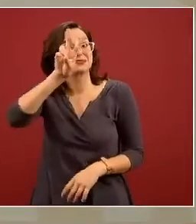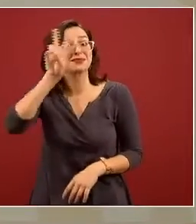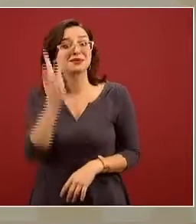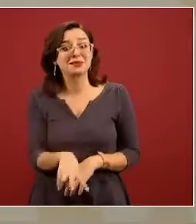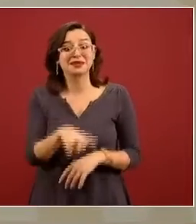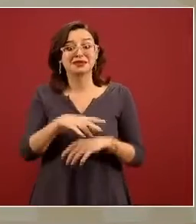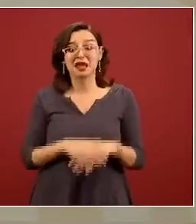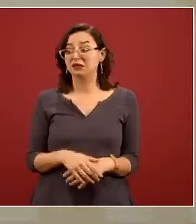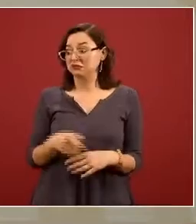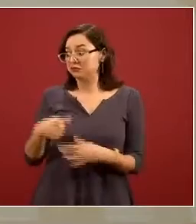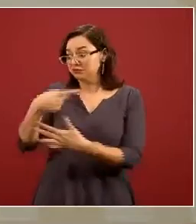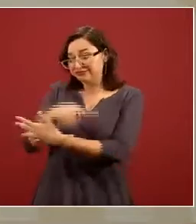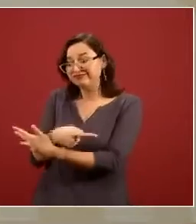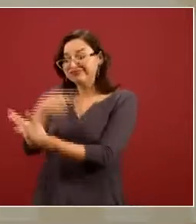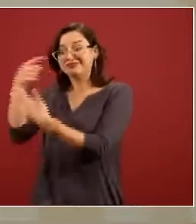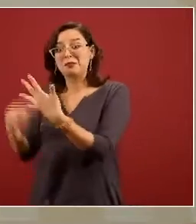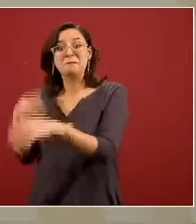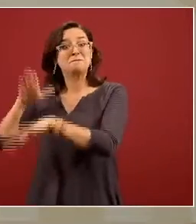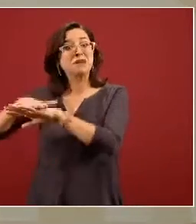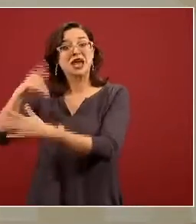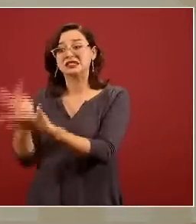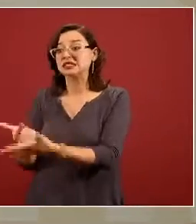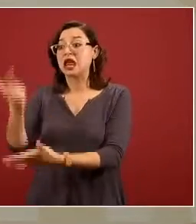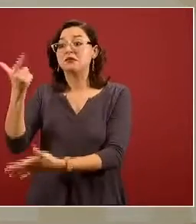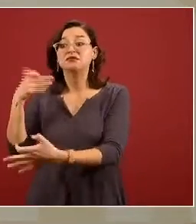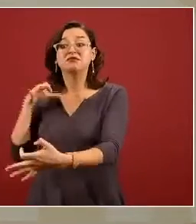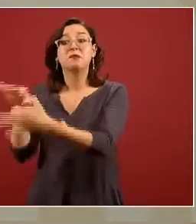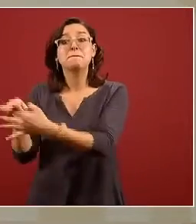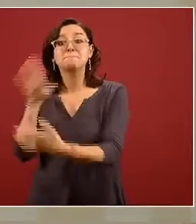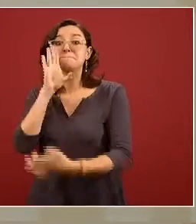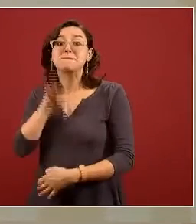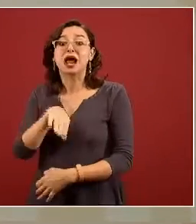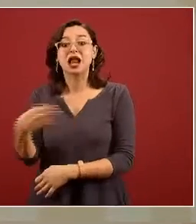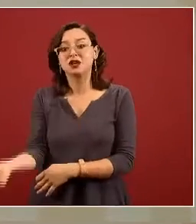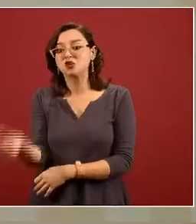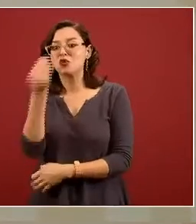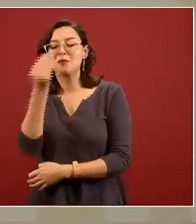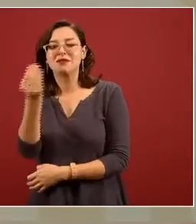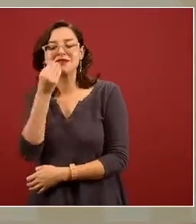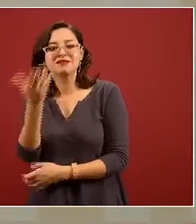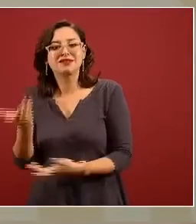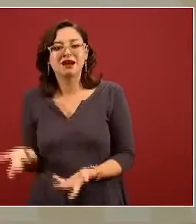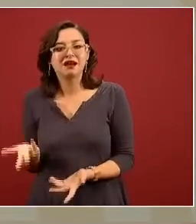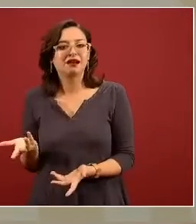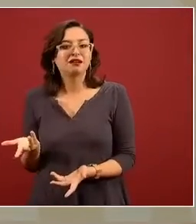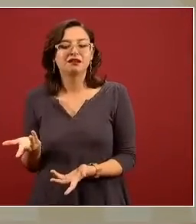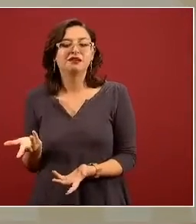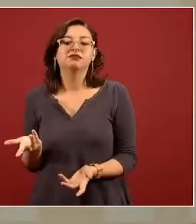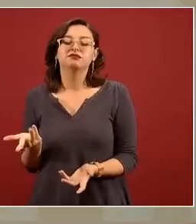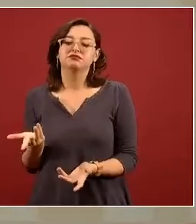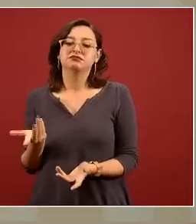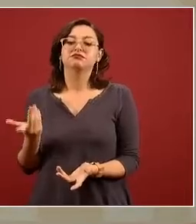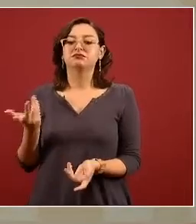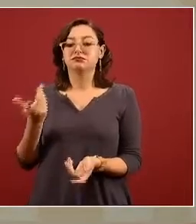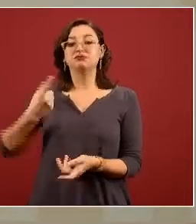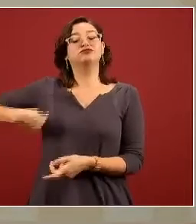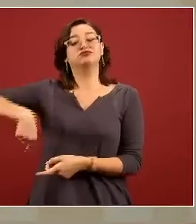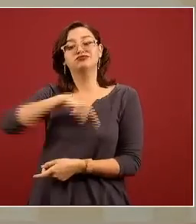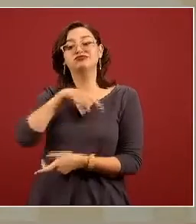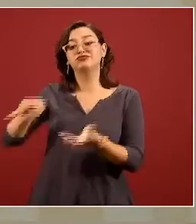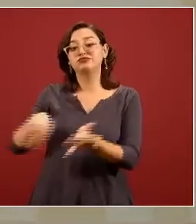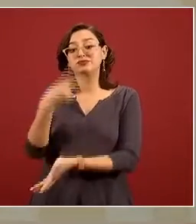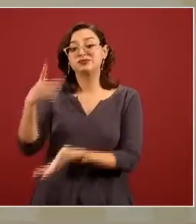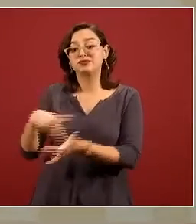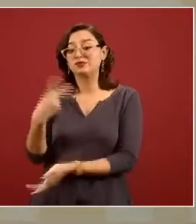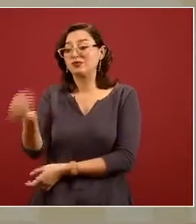asociados a la mala nutrición. Hemos dicho explícitamente desde una perspectiva técnica, la alimentación basada